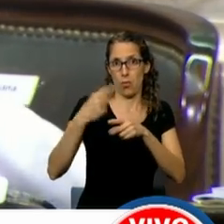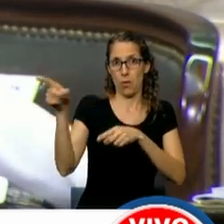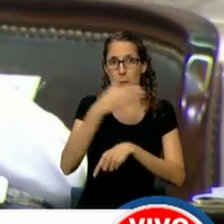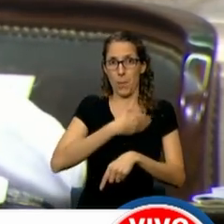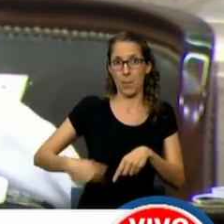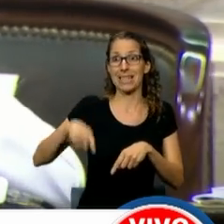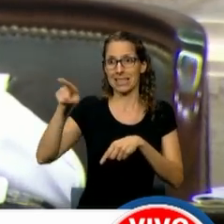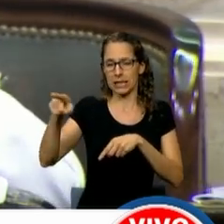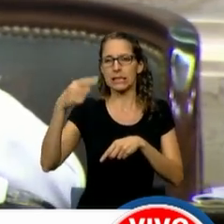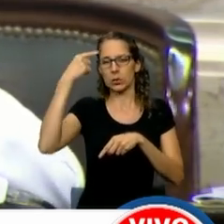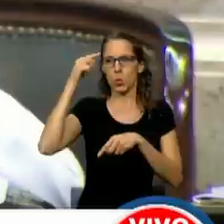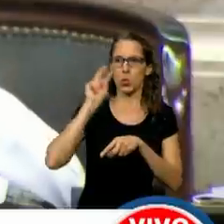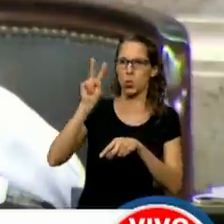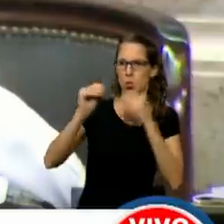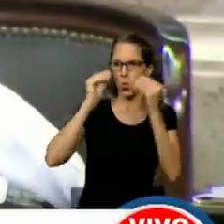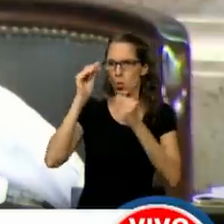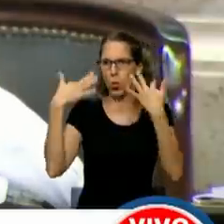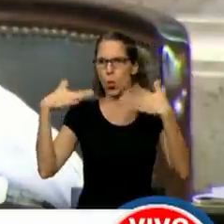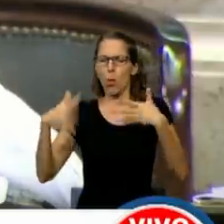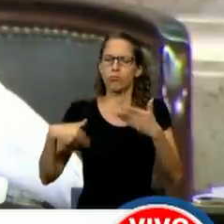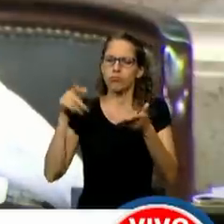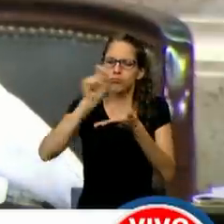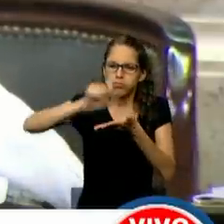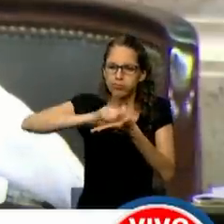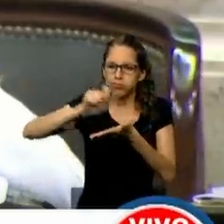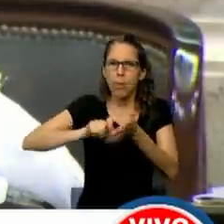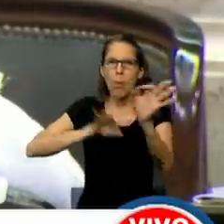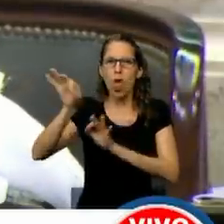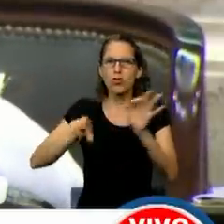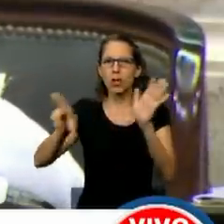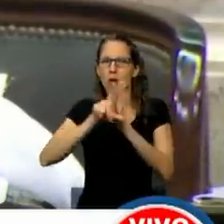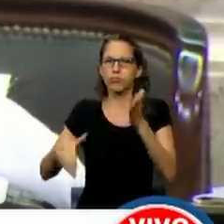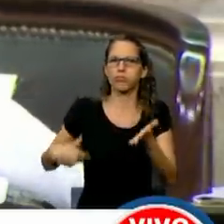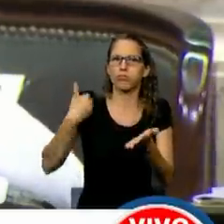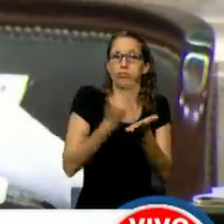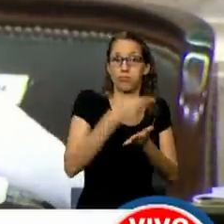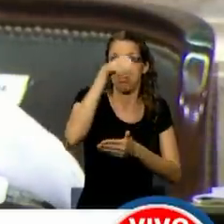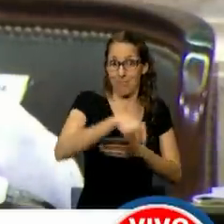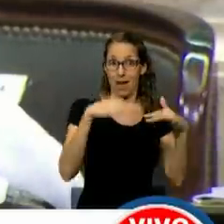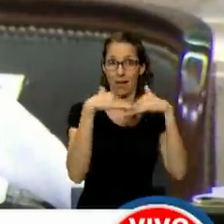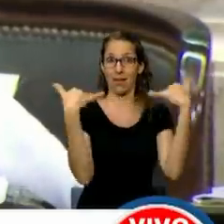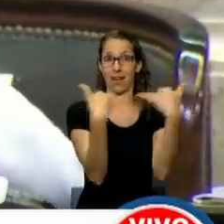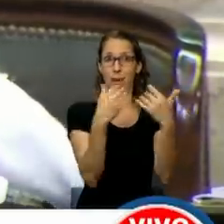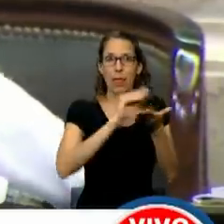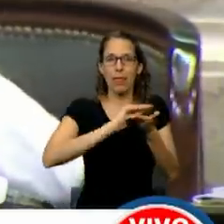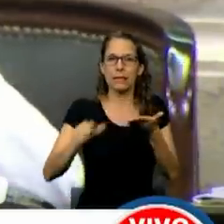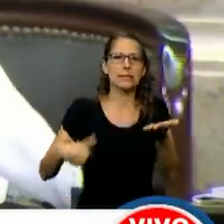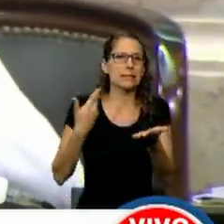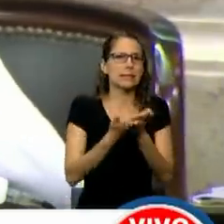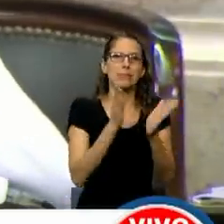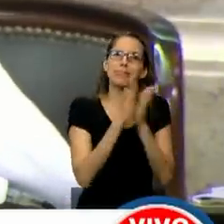marcelo orrego a presentar un proyecto de ley pidiendo a esta cámara de diputados que declaren la emergencia